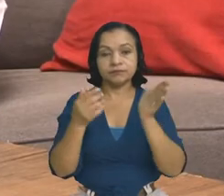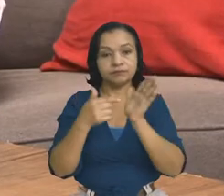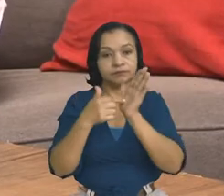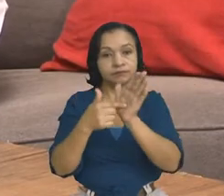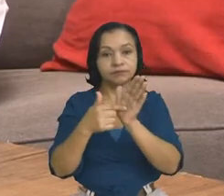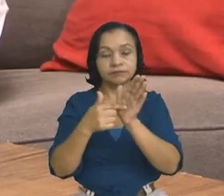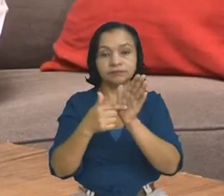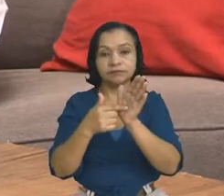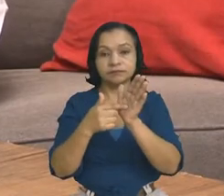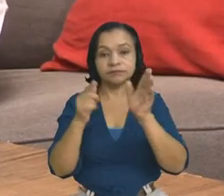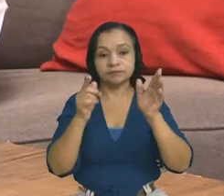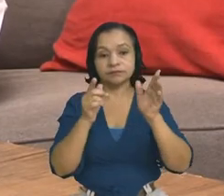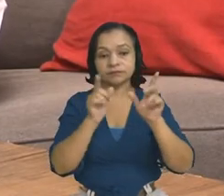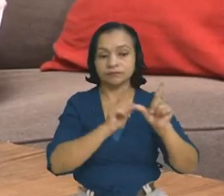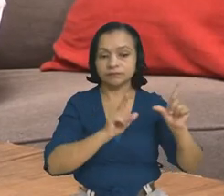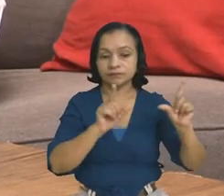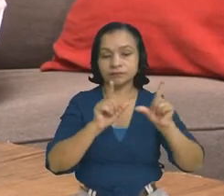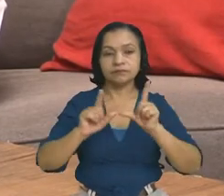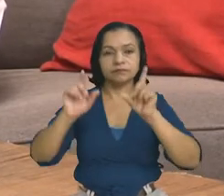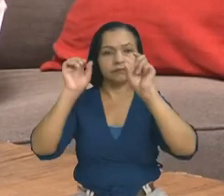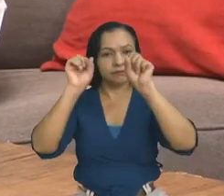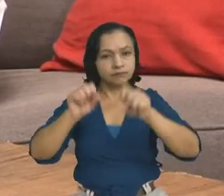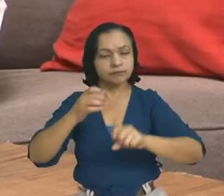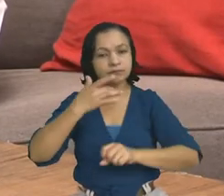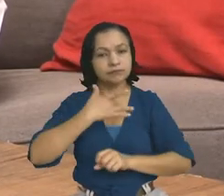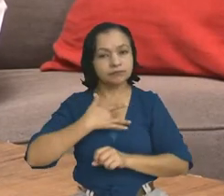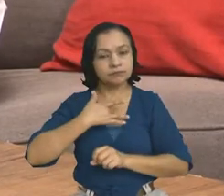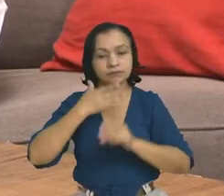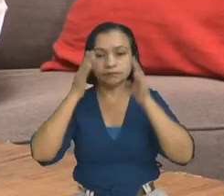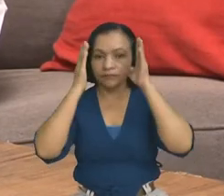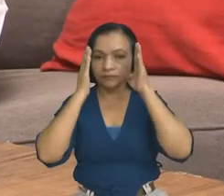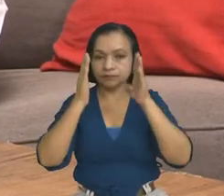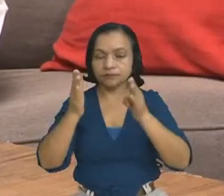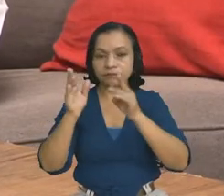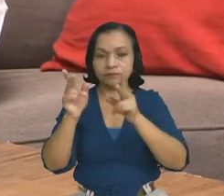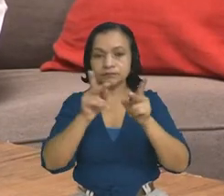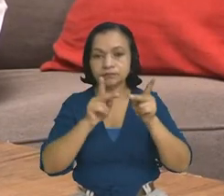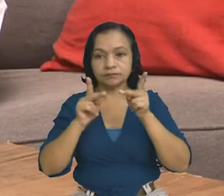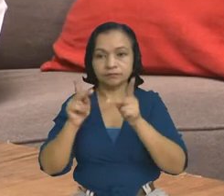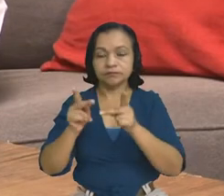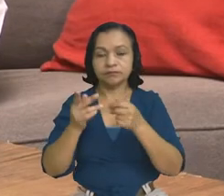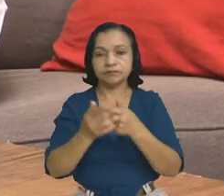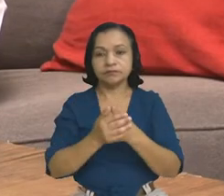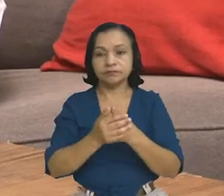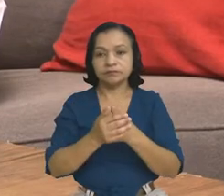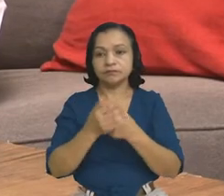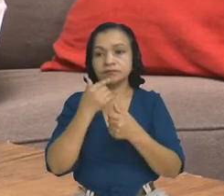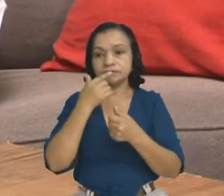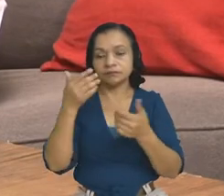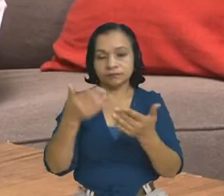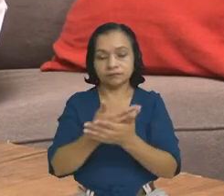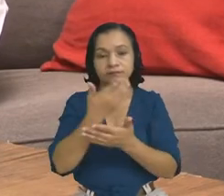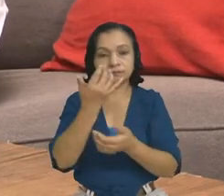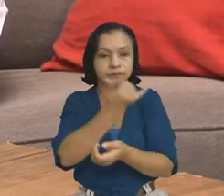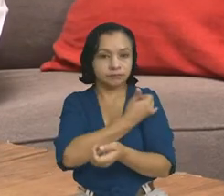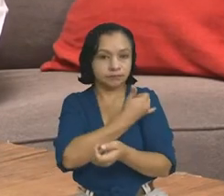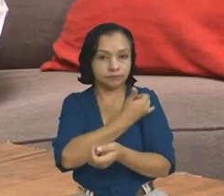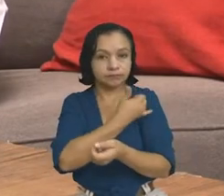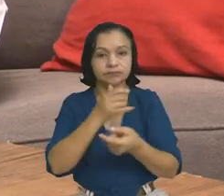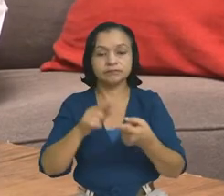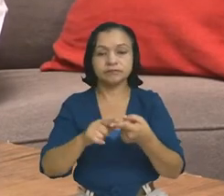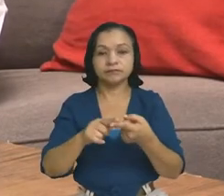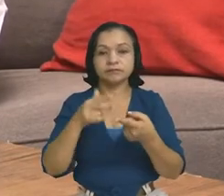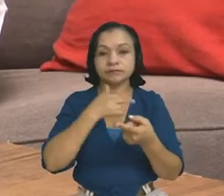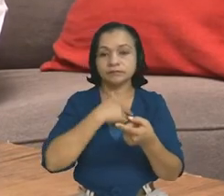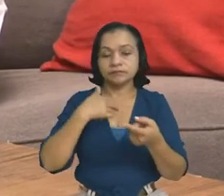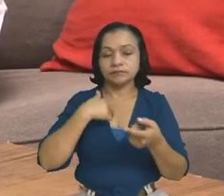nivel local para poder trasladar las necesidades de atención de ciertas personas a este nivel de resolución en este hospital. Y esto también se